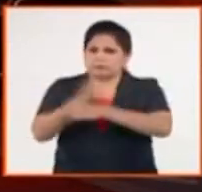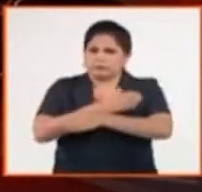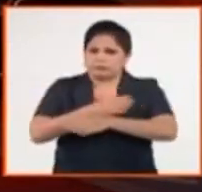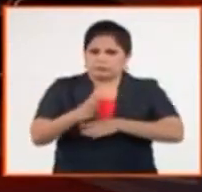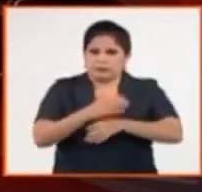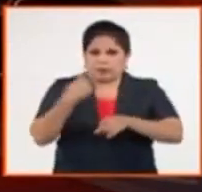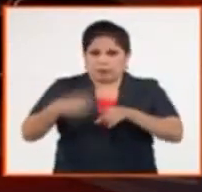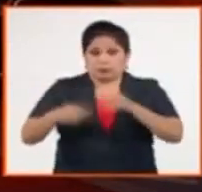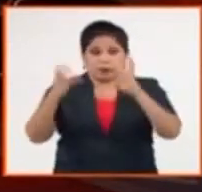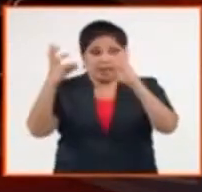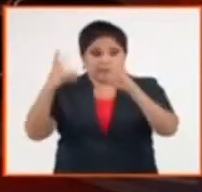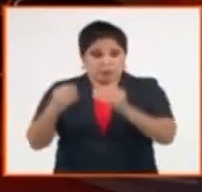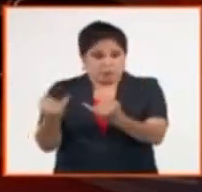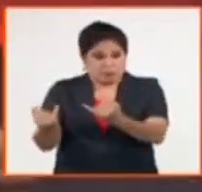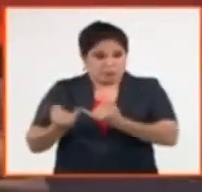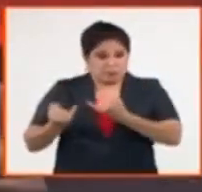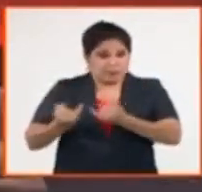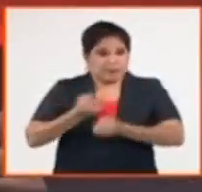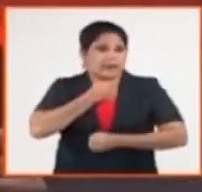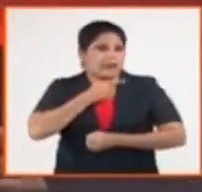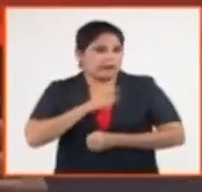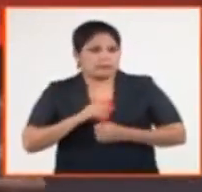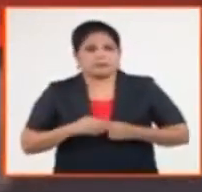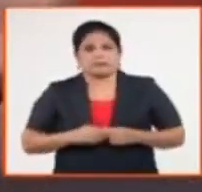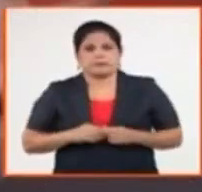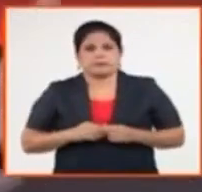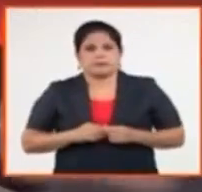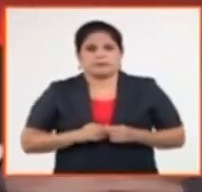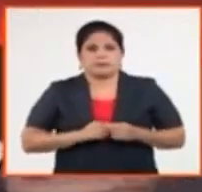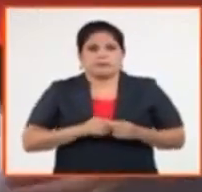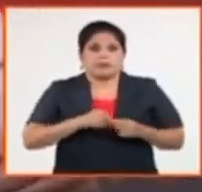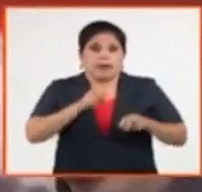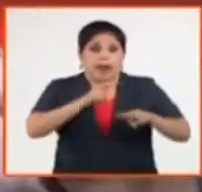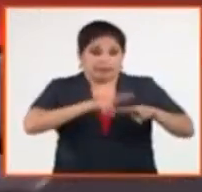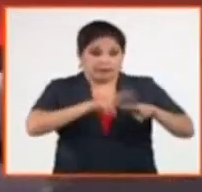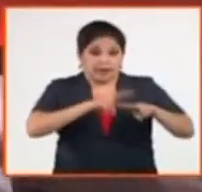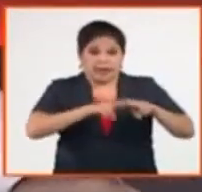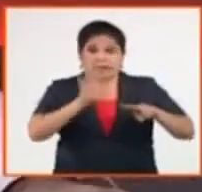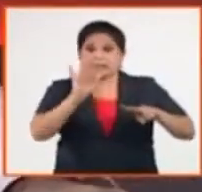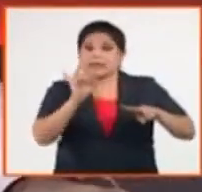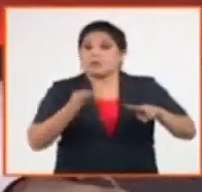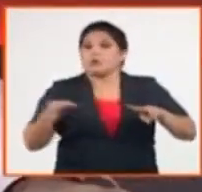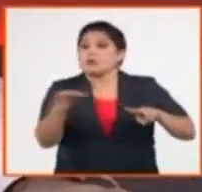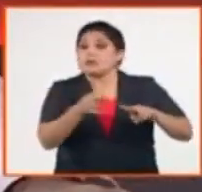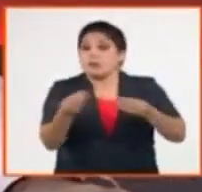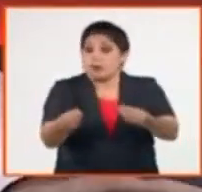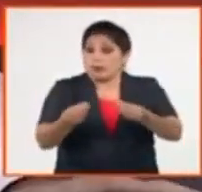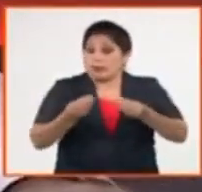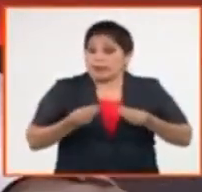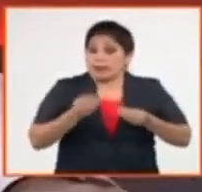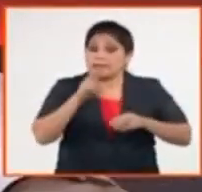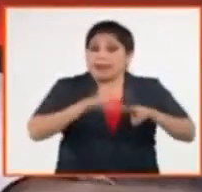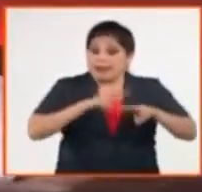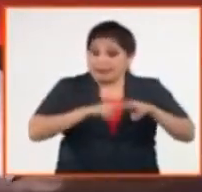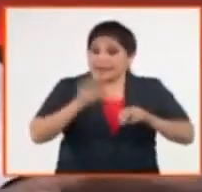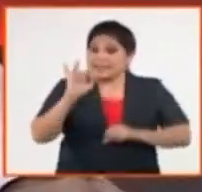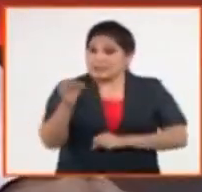Los datos preliminares, por ejemplo, en Ciudad de La Habana, los primeros 7 municipios nos dieron una efectividad de